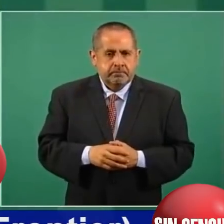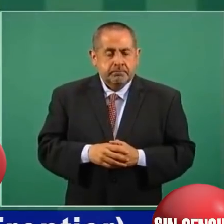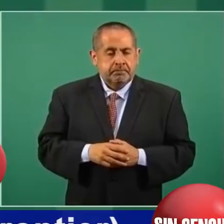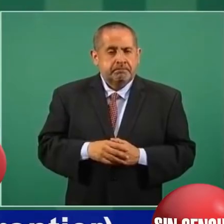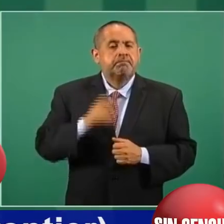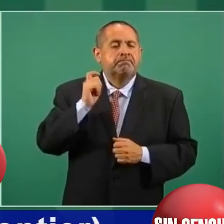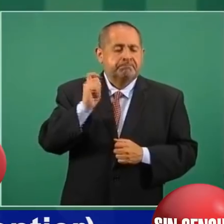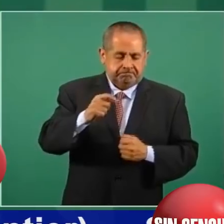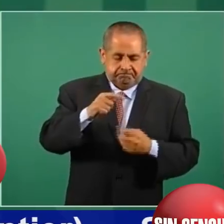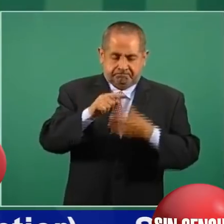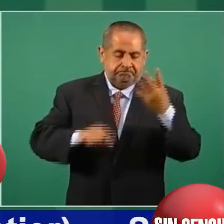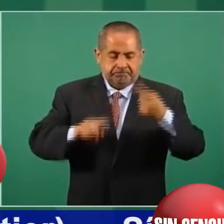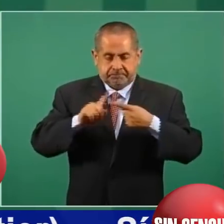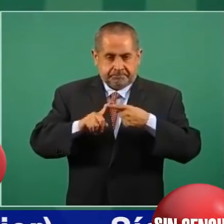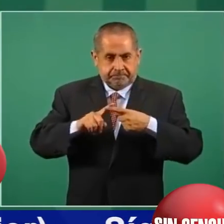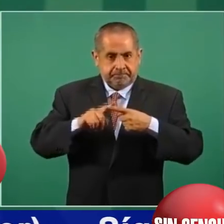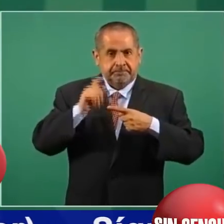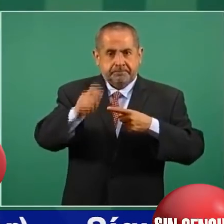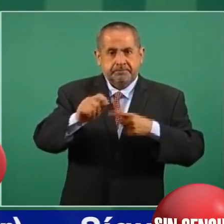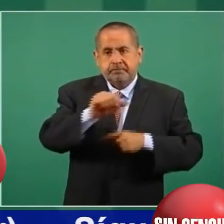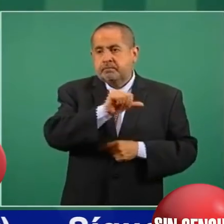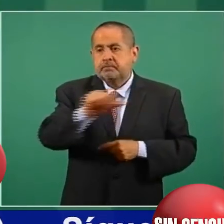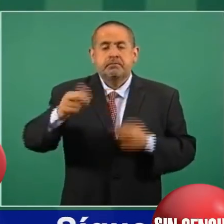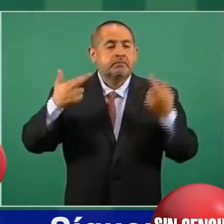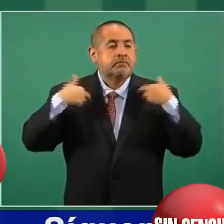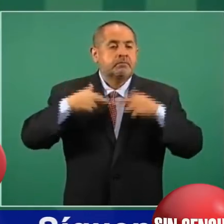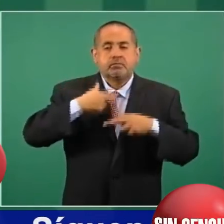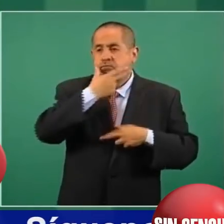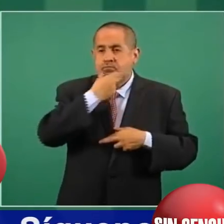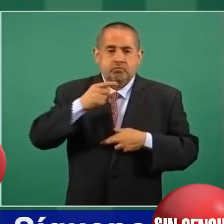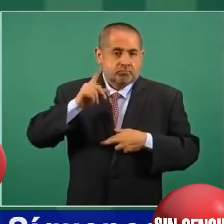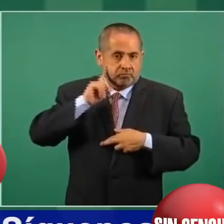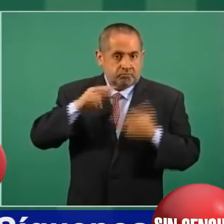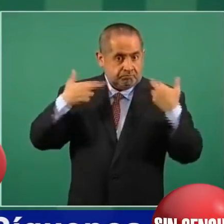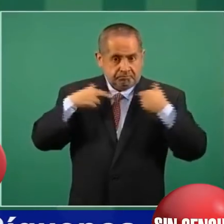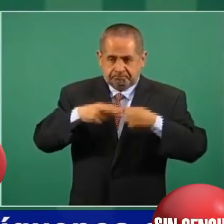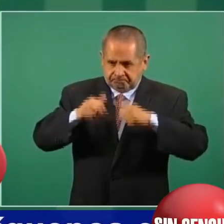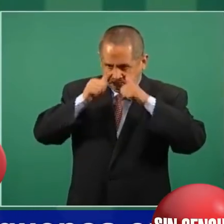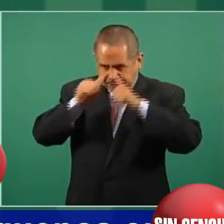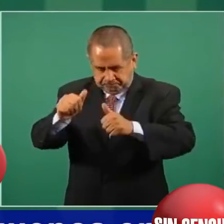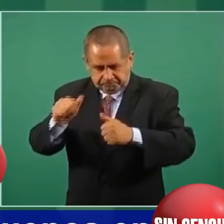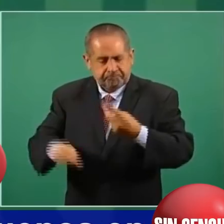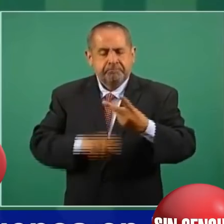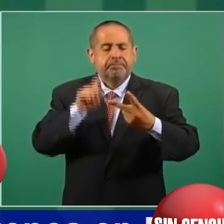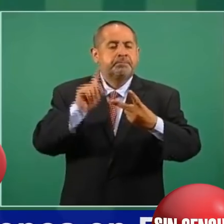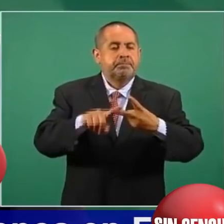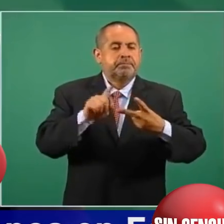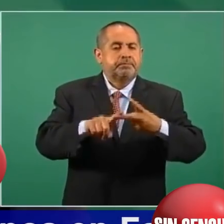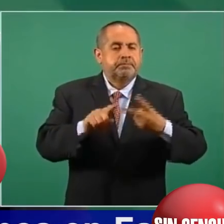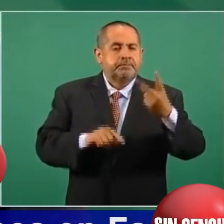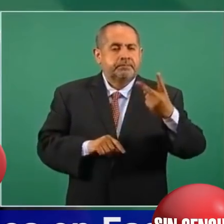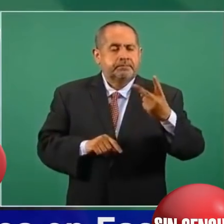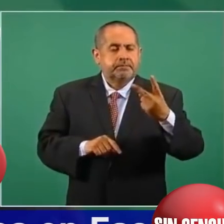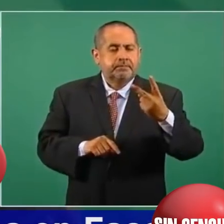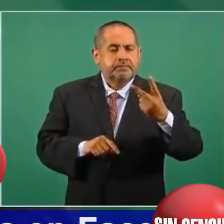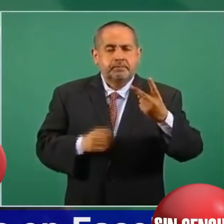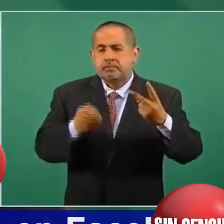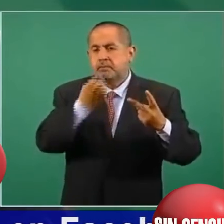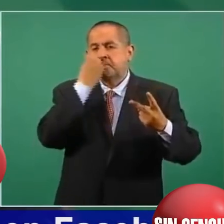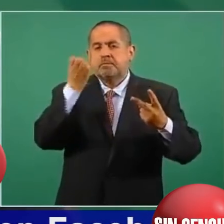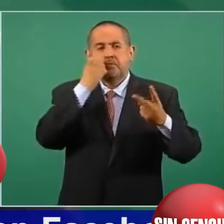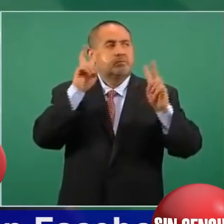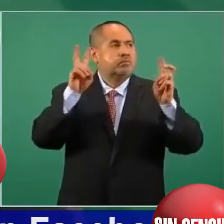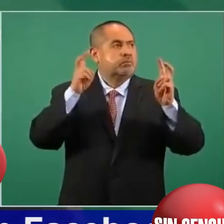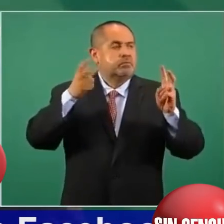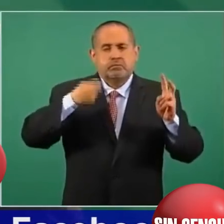atención especial a maestras y a maestros. 2, la escuela es